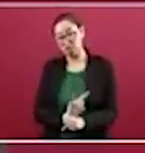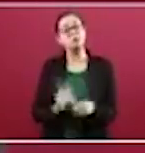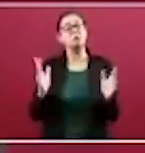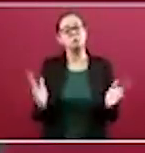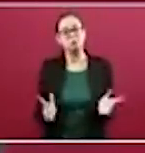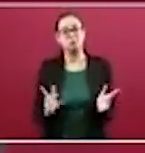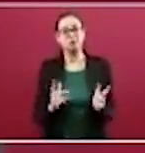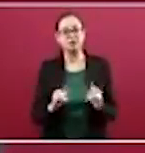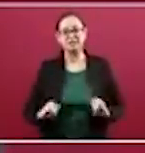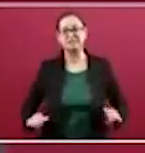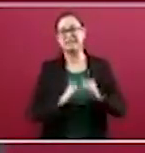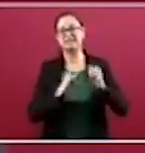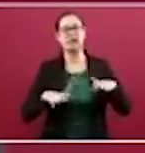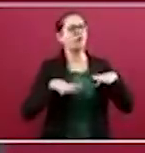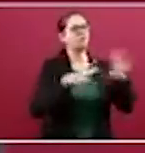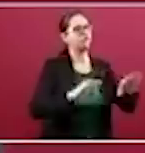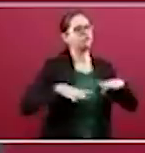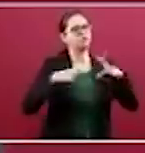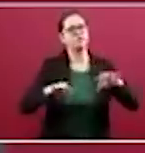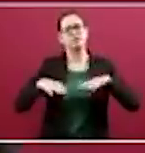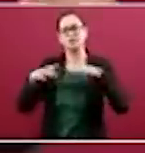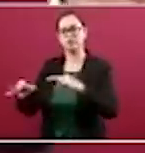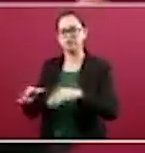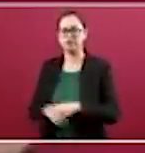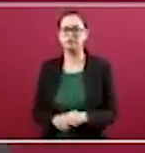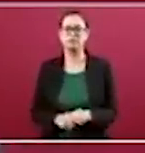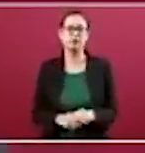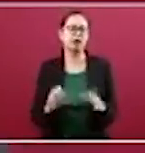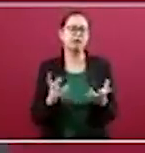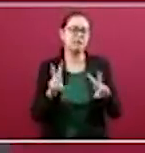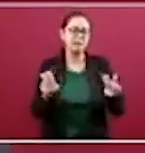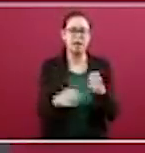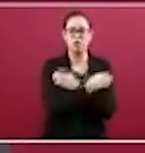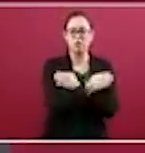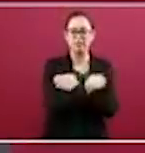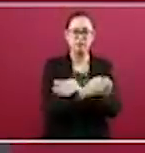puso de moda crear organismos. Por ejemplo, en materia educativa, ¿no?